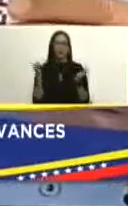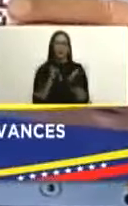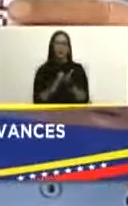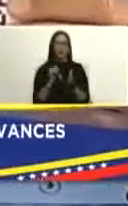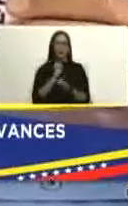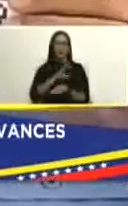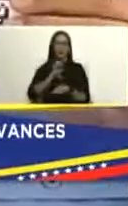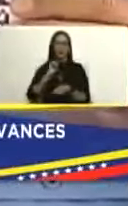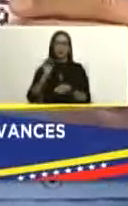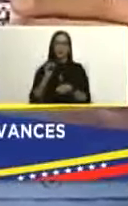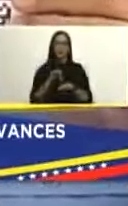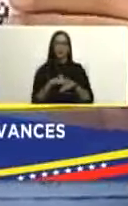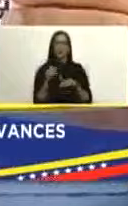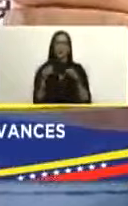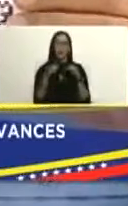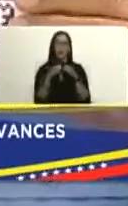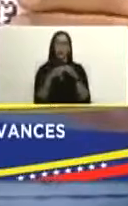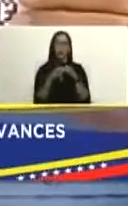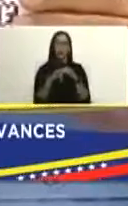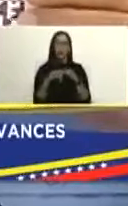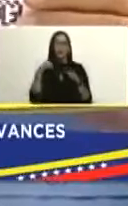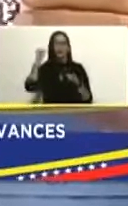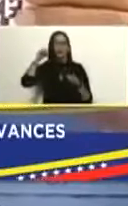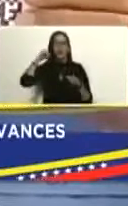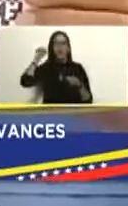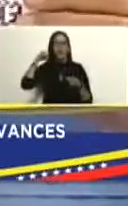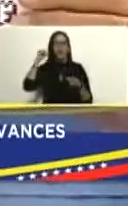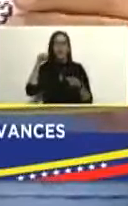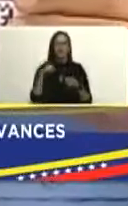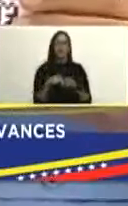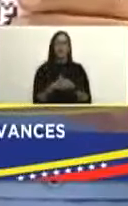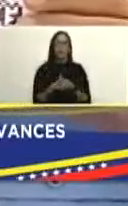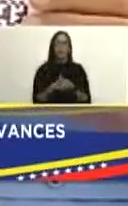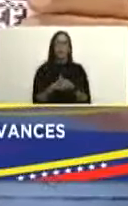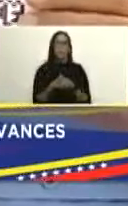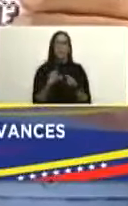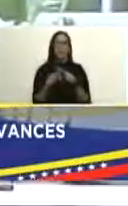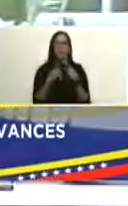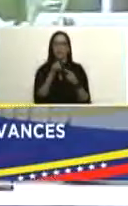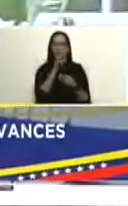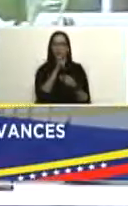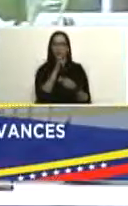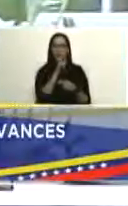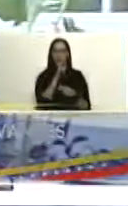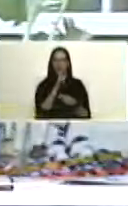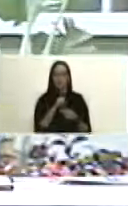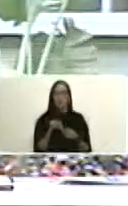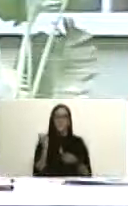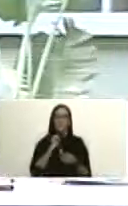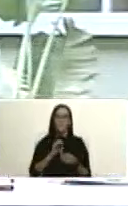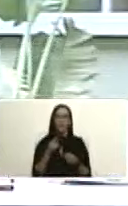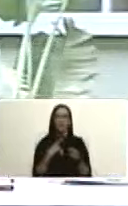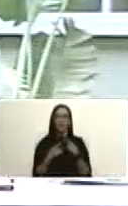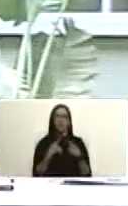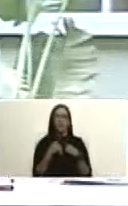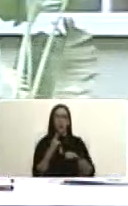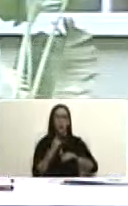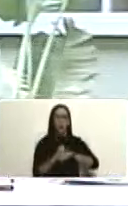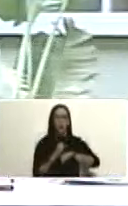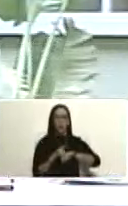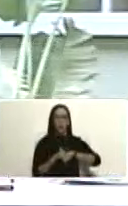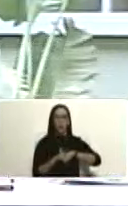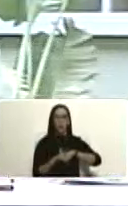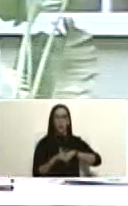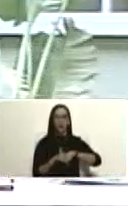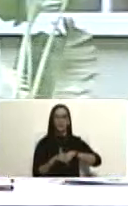todos. Porque yo por este canal mando videitos, sí. Mando cositas, mando información, mando cosas de última hora. Todo el